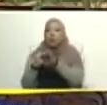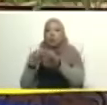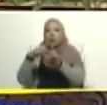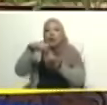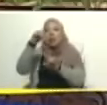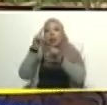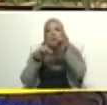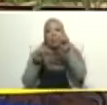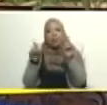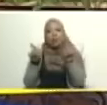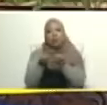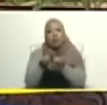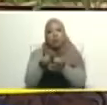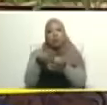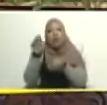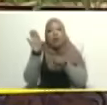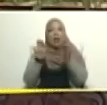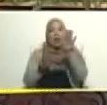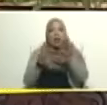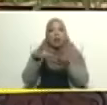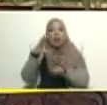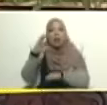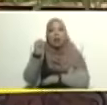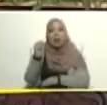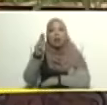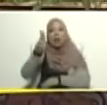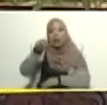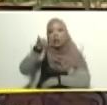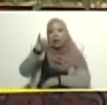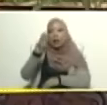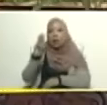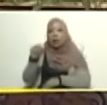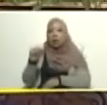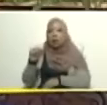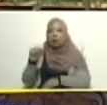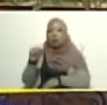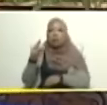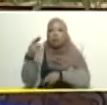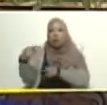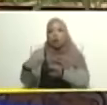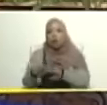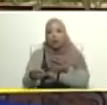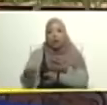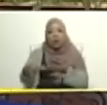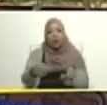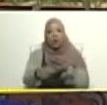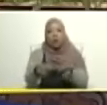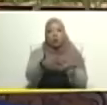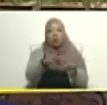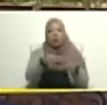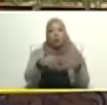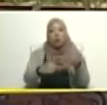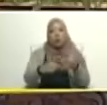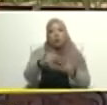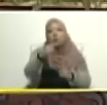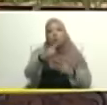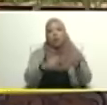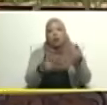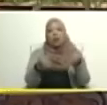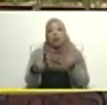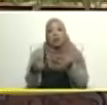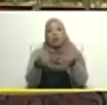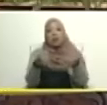Inírida, Canaima, la gran selva amazónica, los grandes ríos, podrían construir una economía